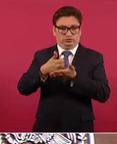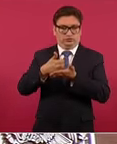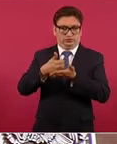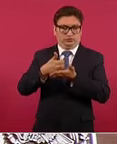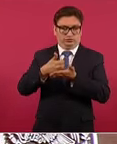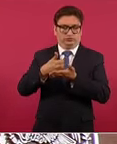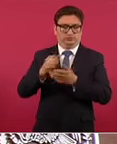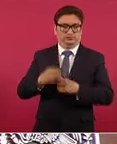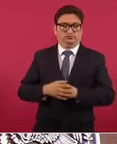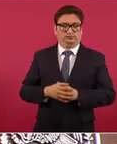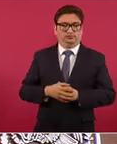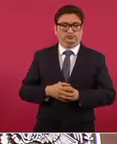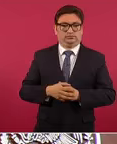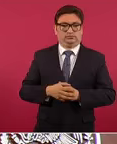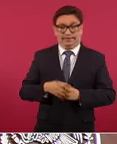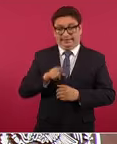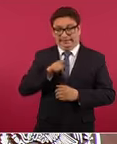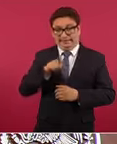sí